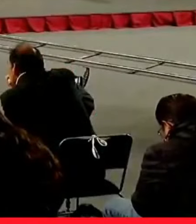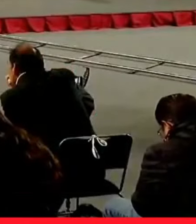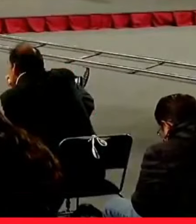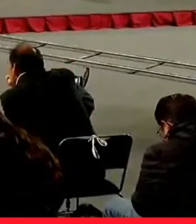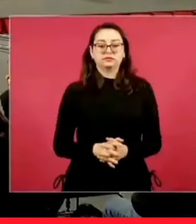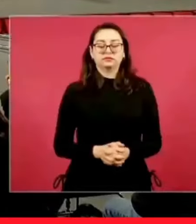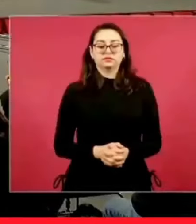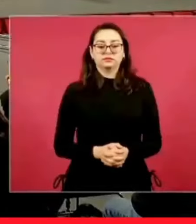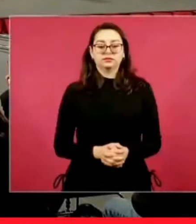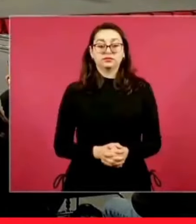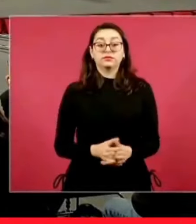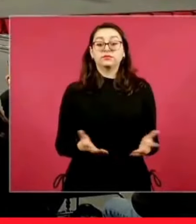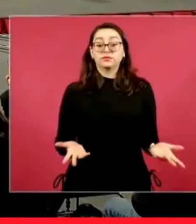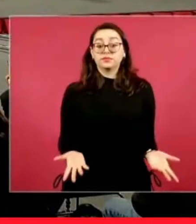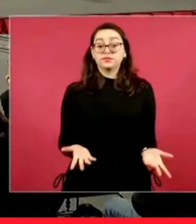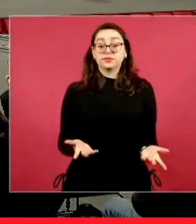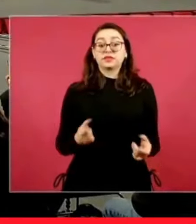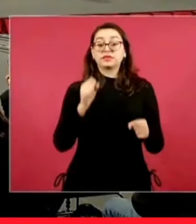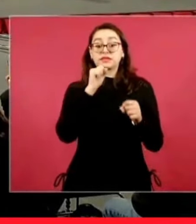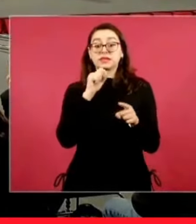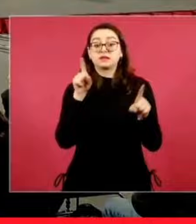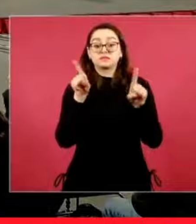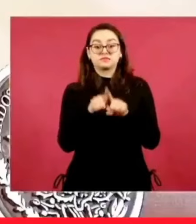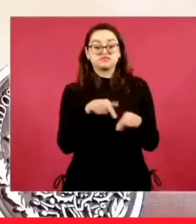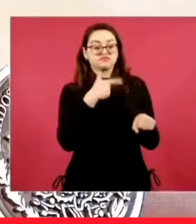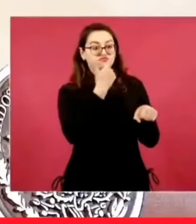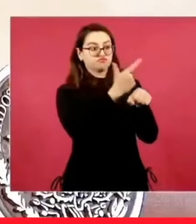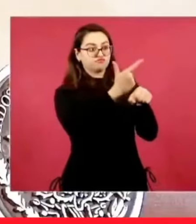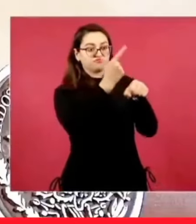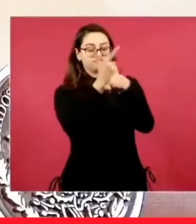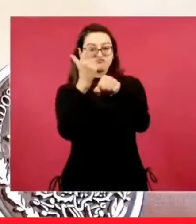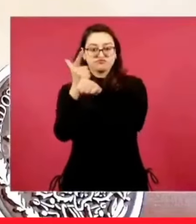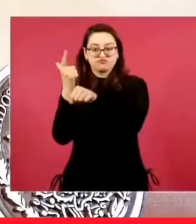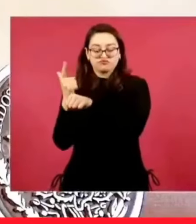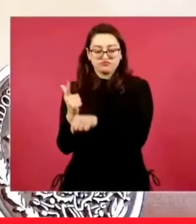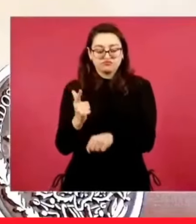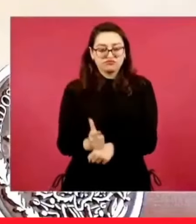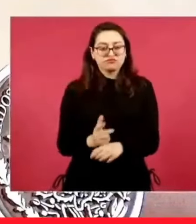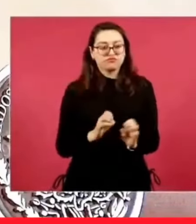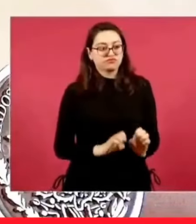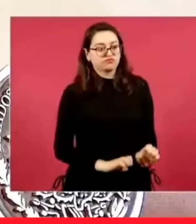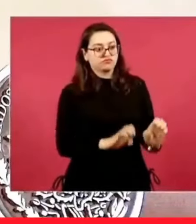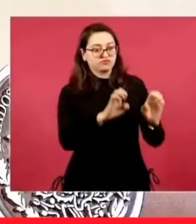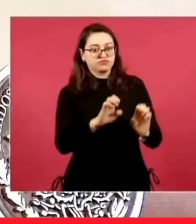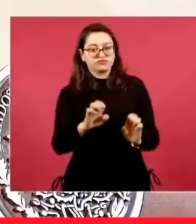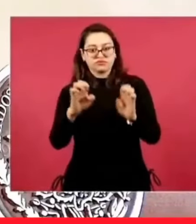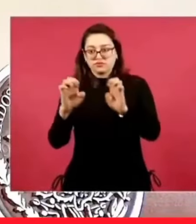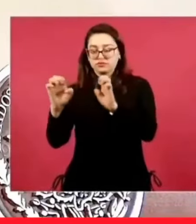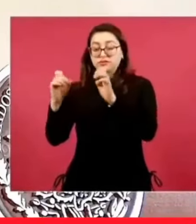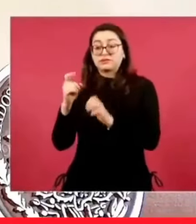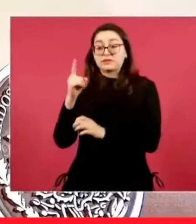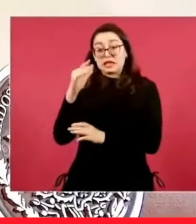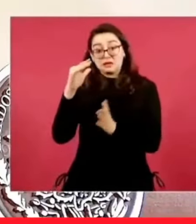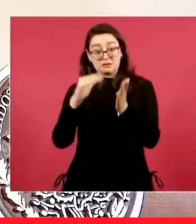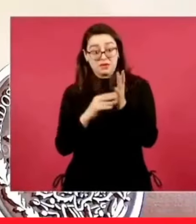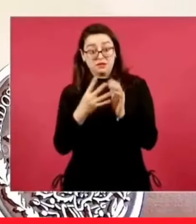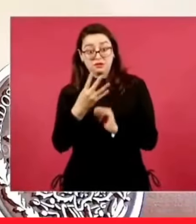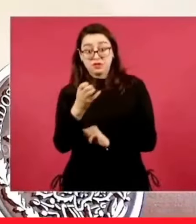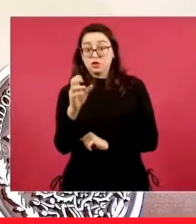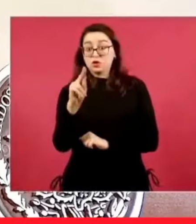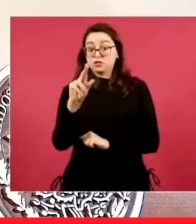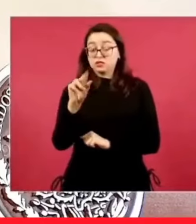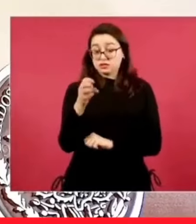956 bienes muebles, mil 483 se encuentran en proceso de restauración